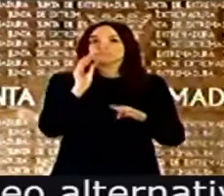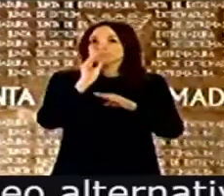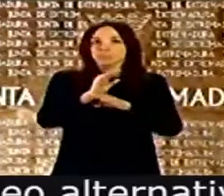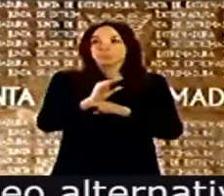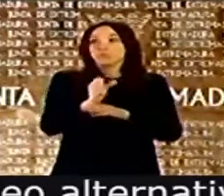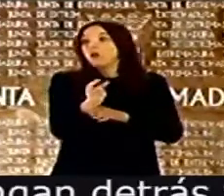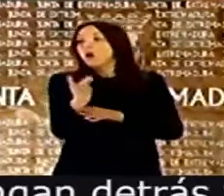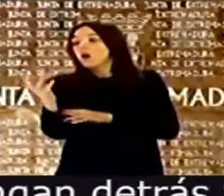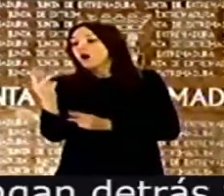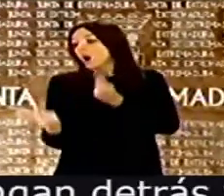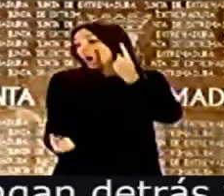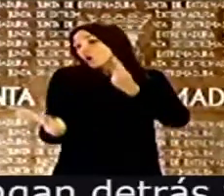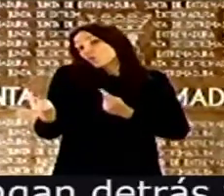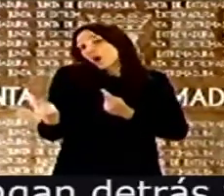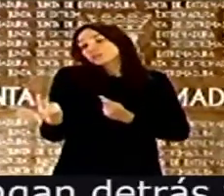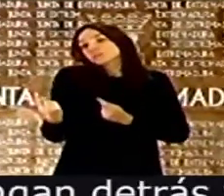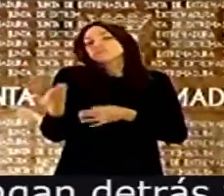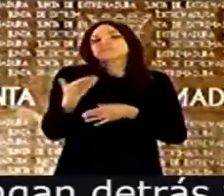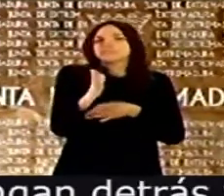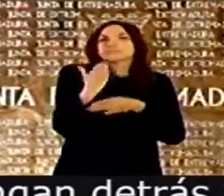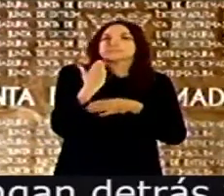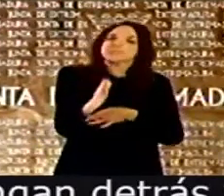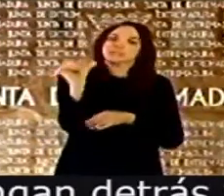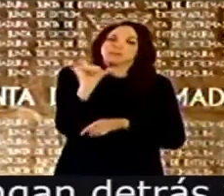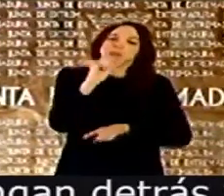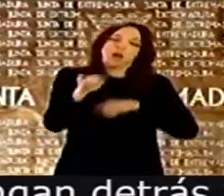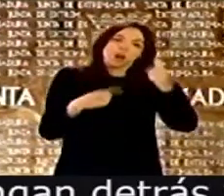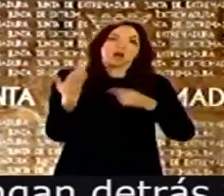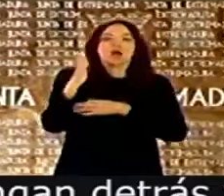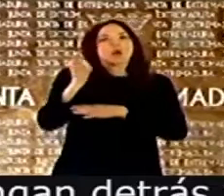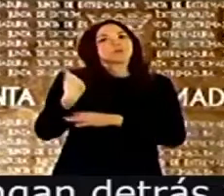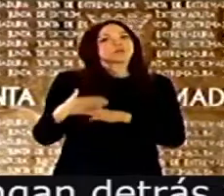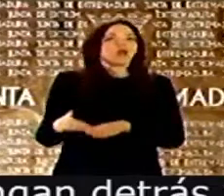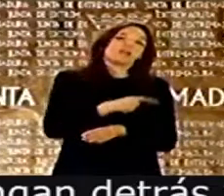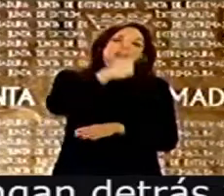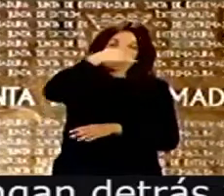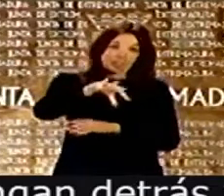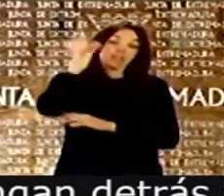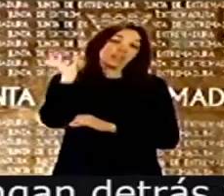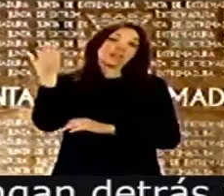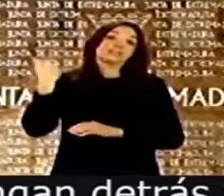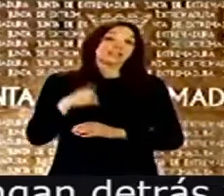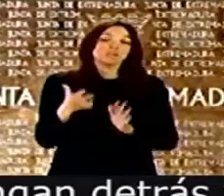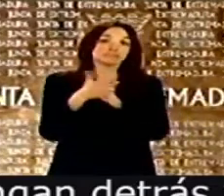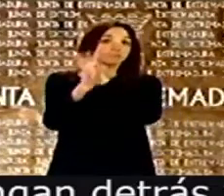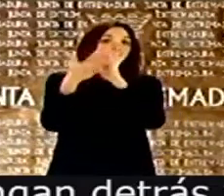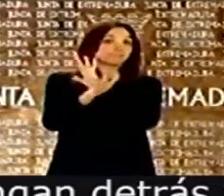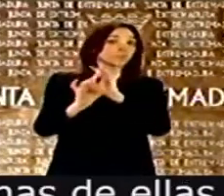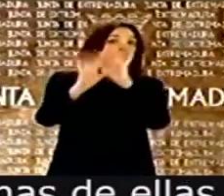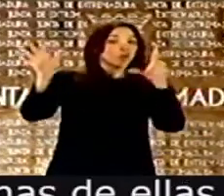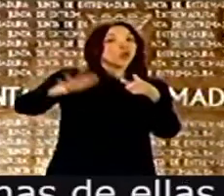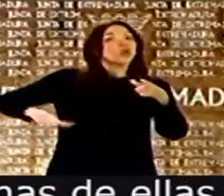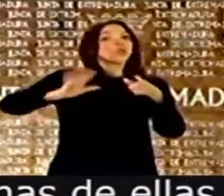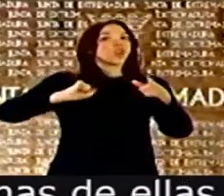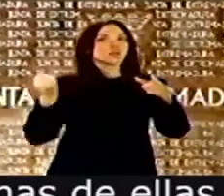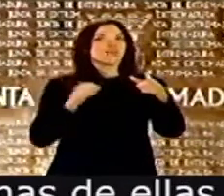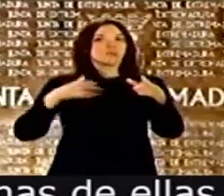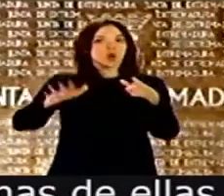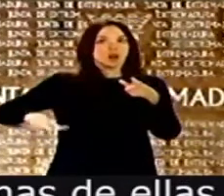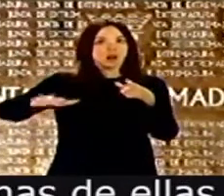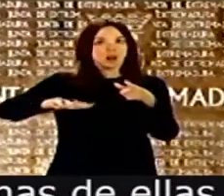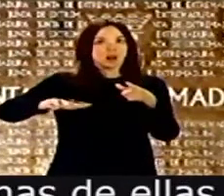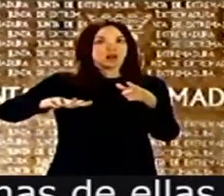ellas pues las vamos a presentar en las próximas semanas porque ya están decididas y definidas en el espacio Navalmoral, ¿no? Me permito que hasta que